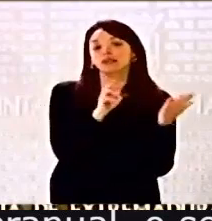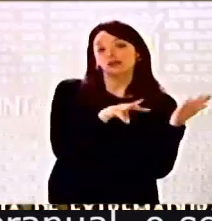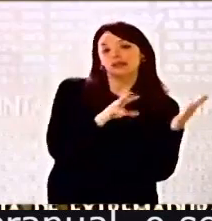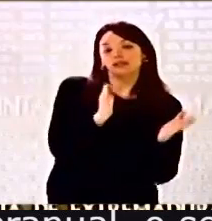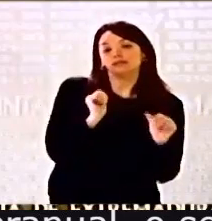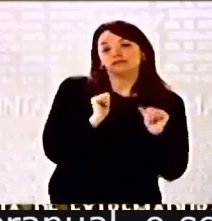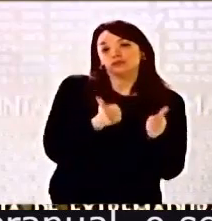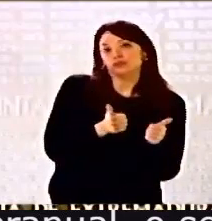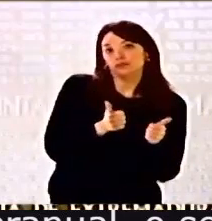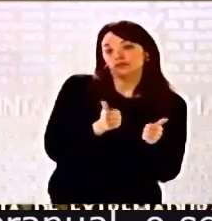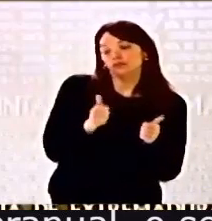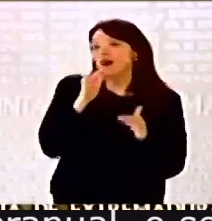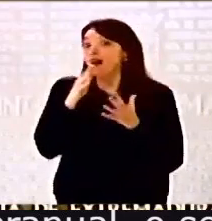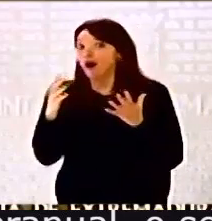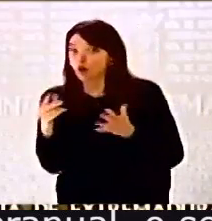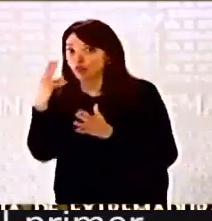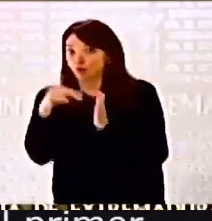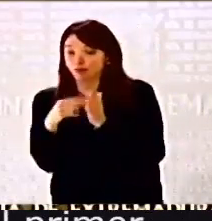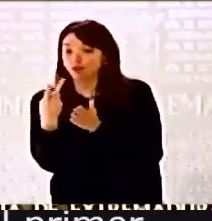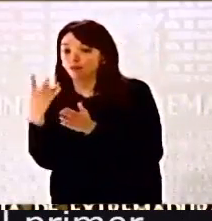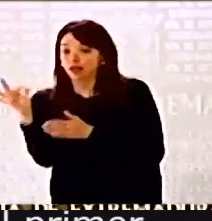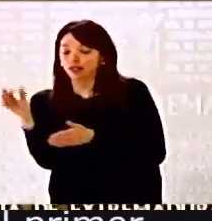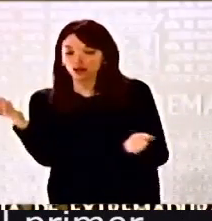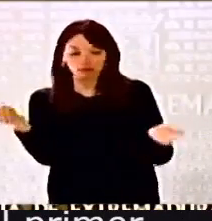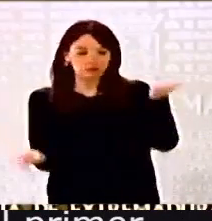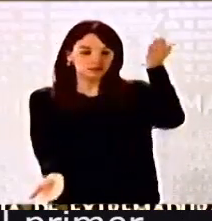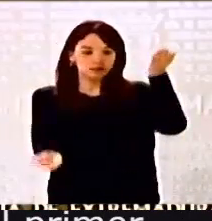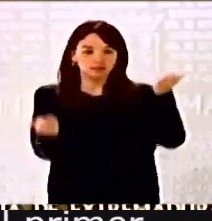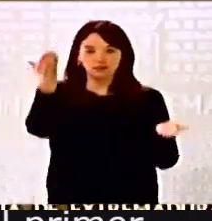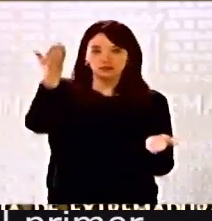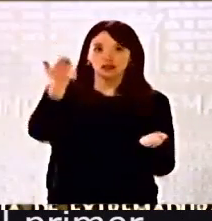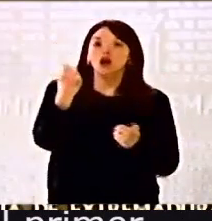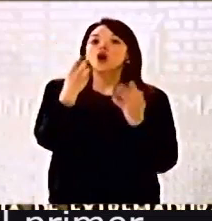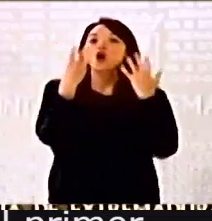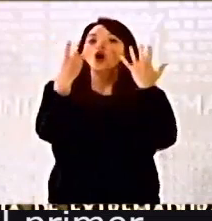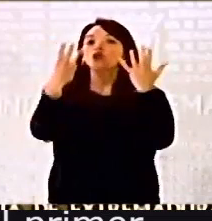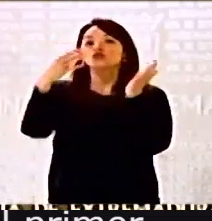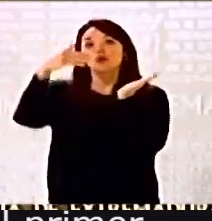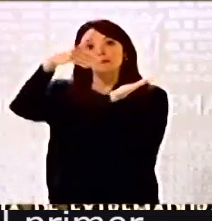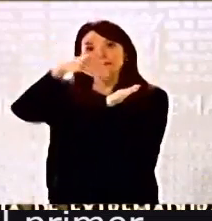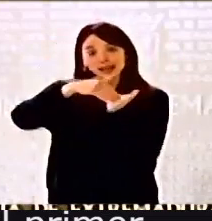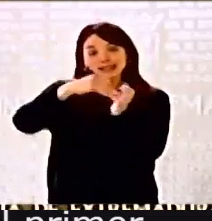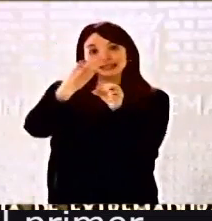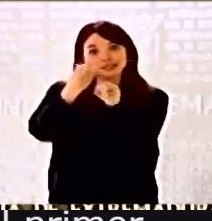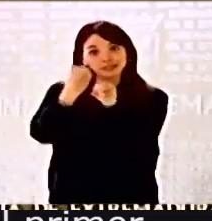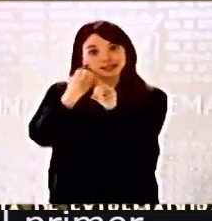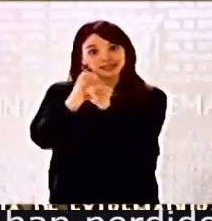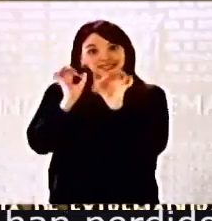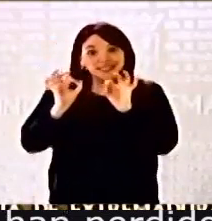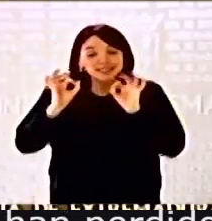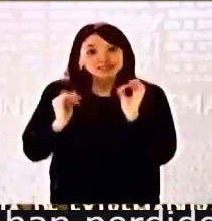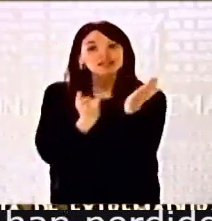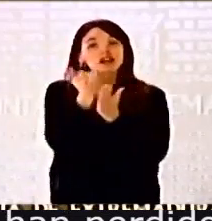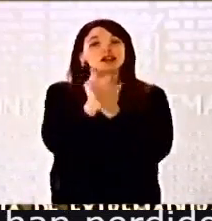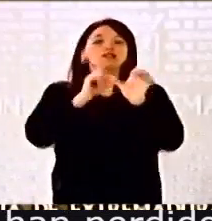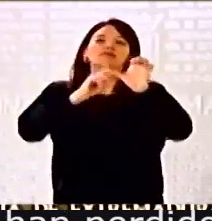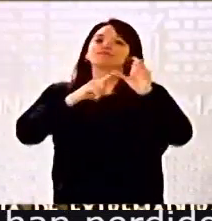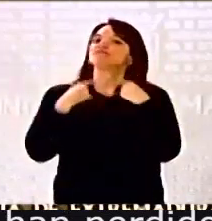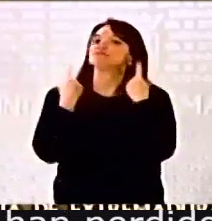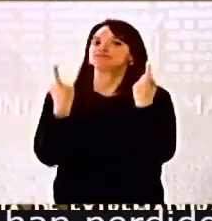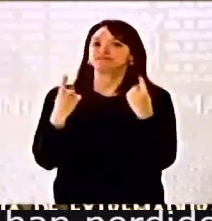trimestre del 2020, ha sido en agricultura donde se han perdido 8.000 empleos en Extremadura. Con